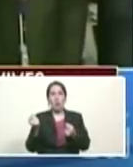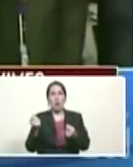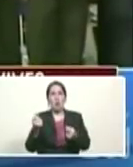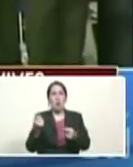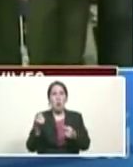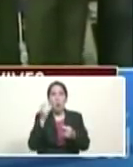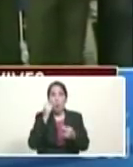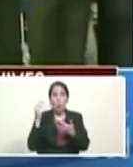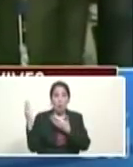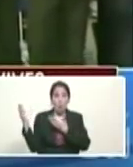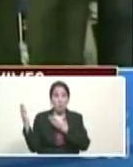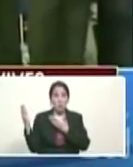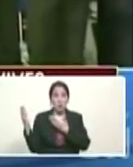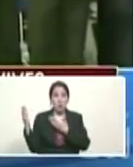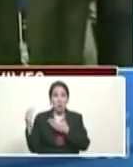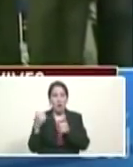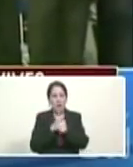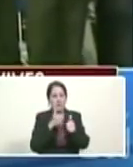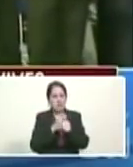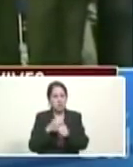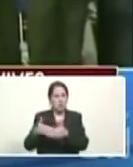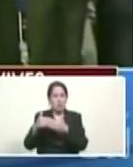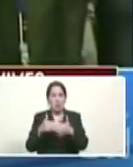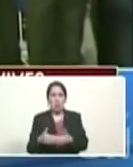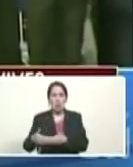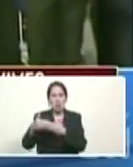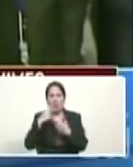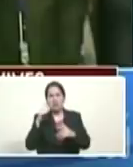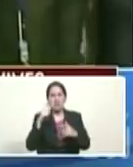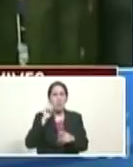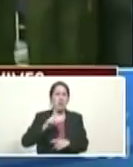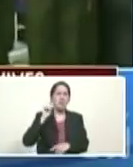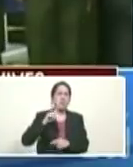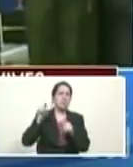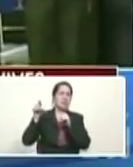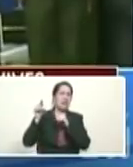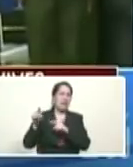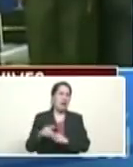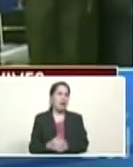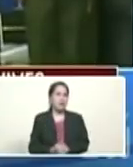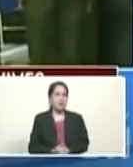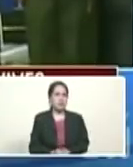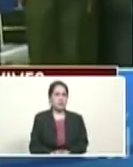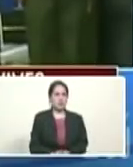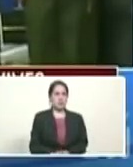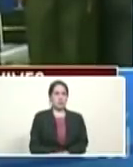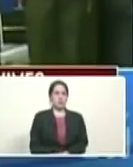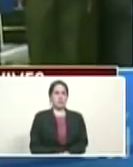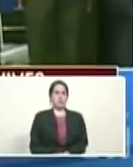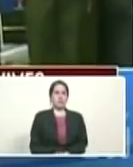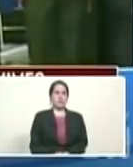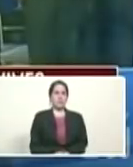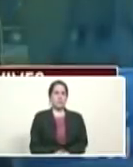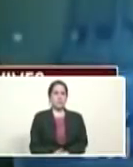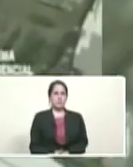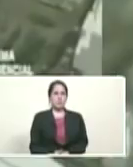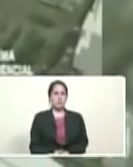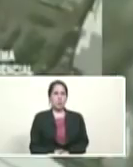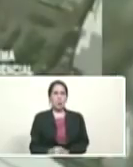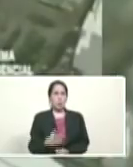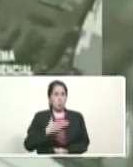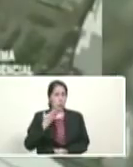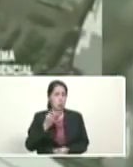eeuu john bolton decía que podía haber sido algo fingido sarah paddy pudo ser un montaje planeado